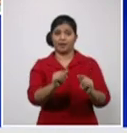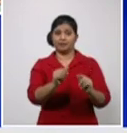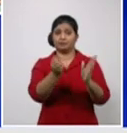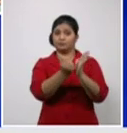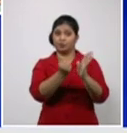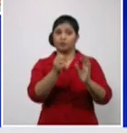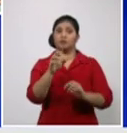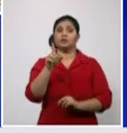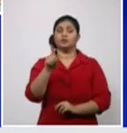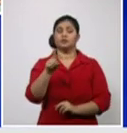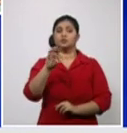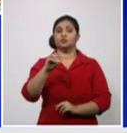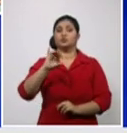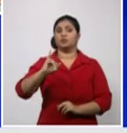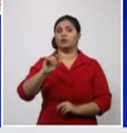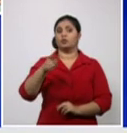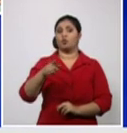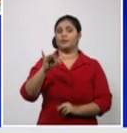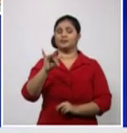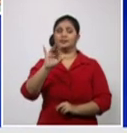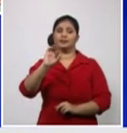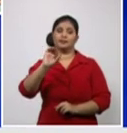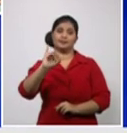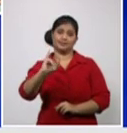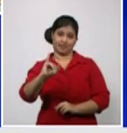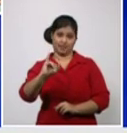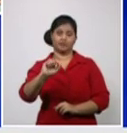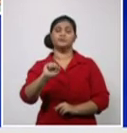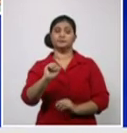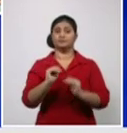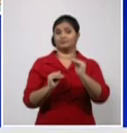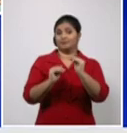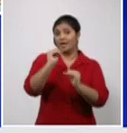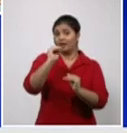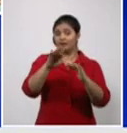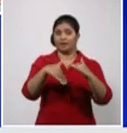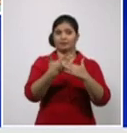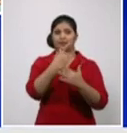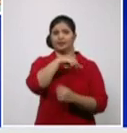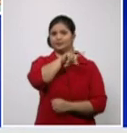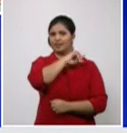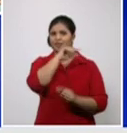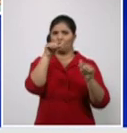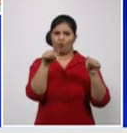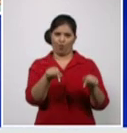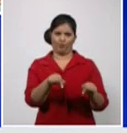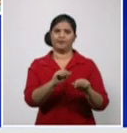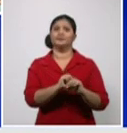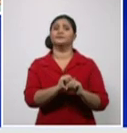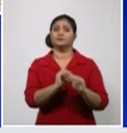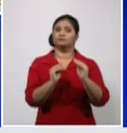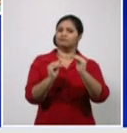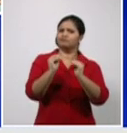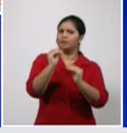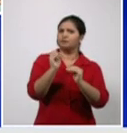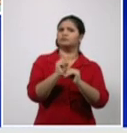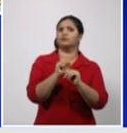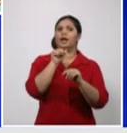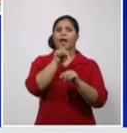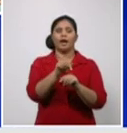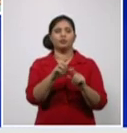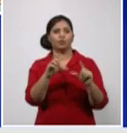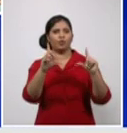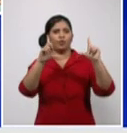106,76, superior a la del día de ayer, una curva que realmente no logra disminuir de